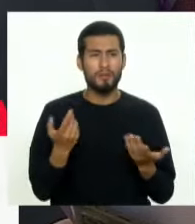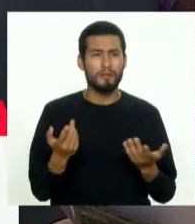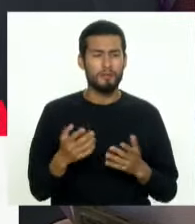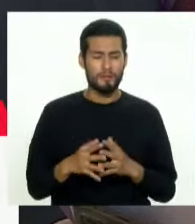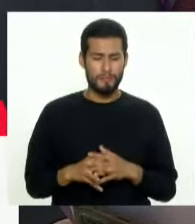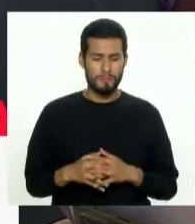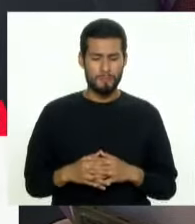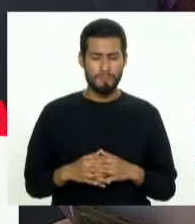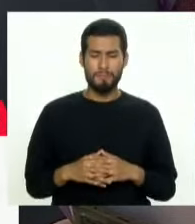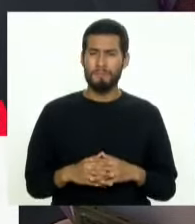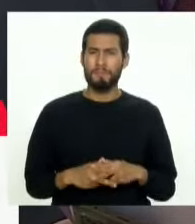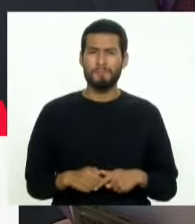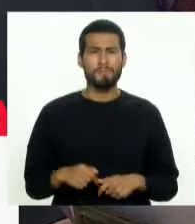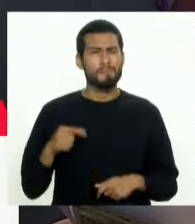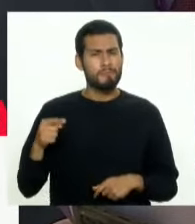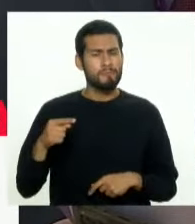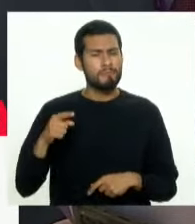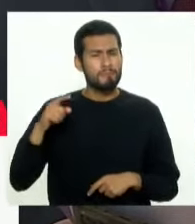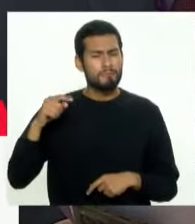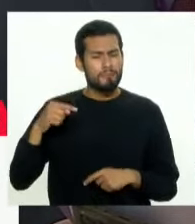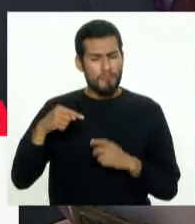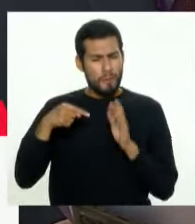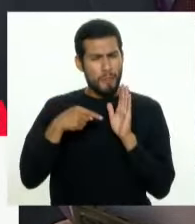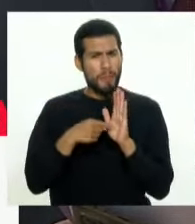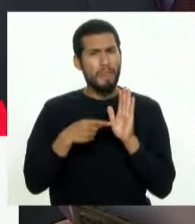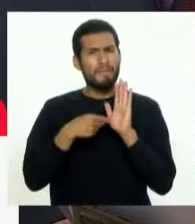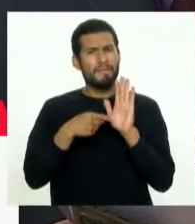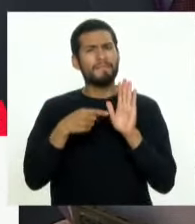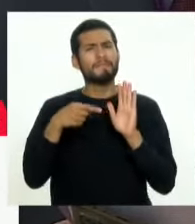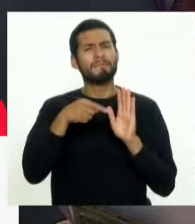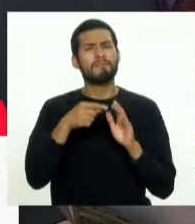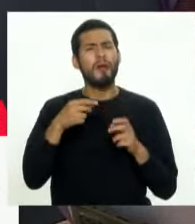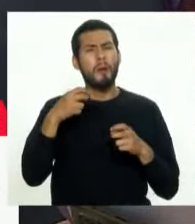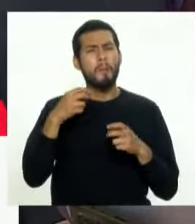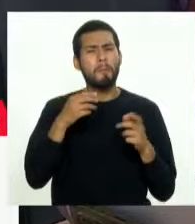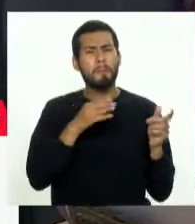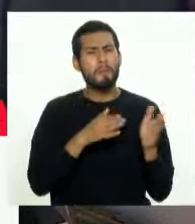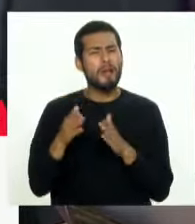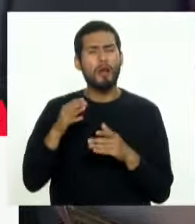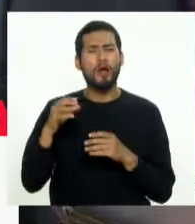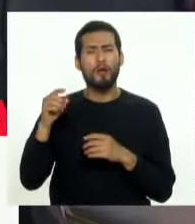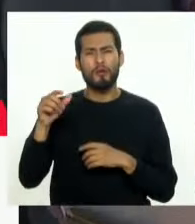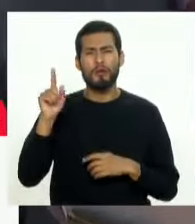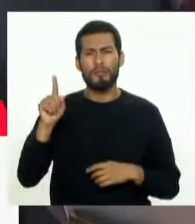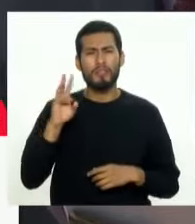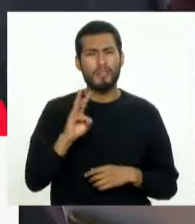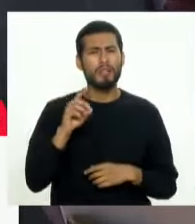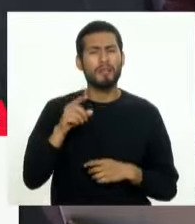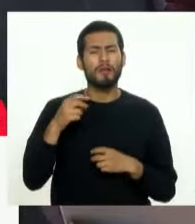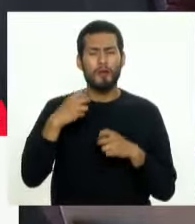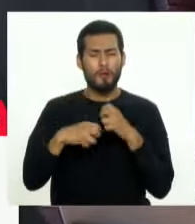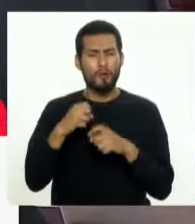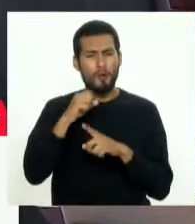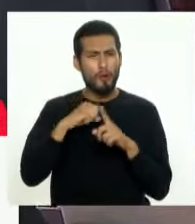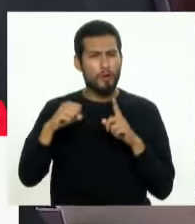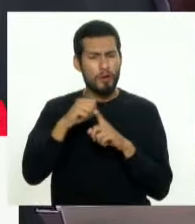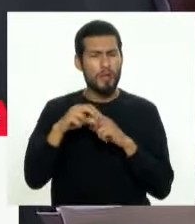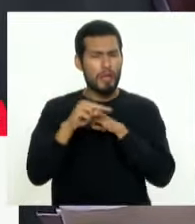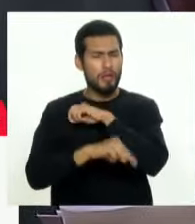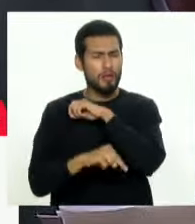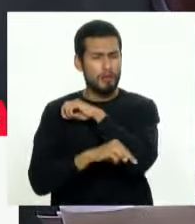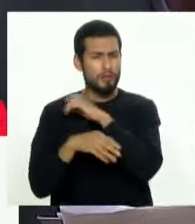además, ellos citan exactamente el plan de operaciones número 16, Emergencia Nacional Conflictos Sociales, en el